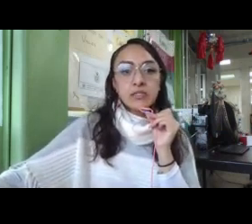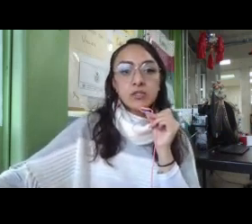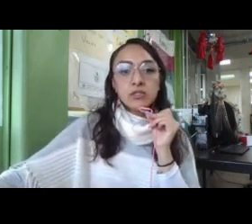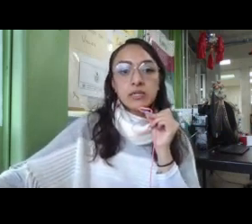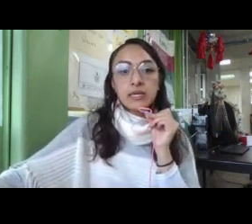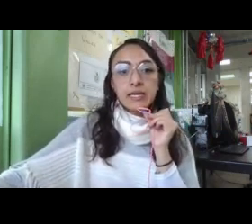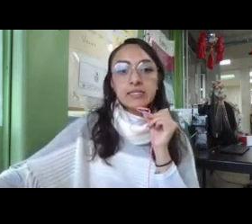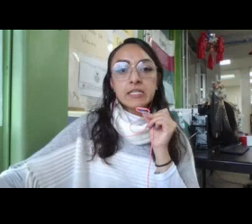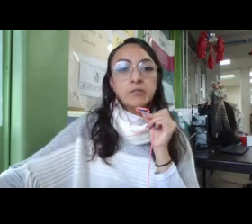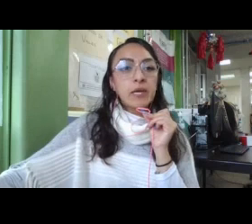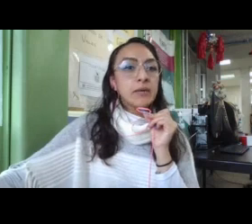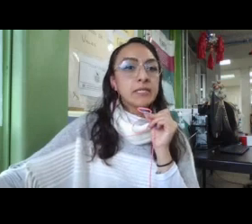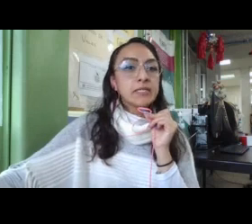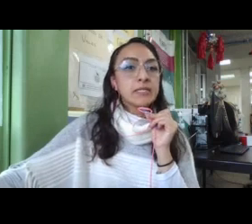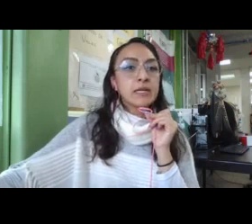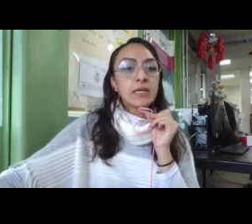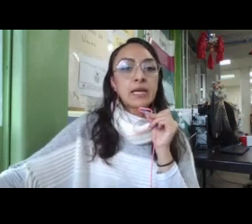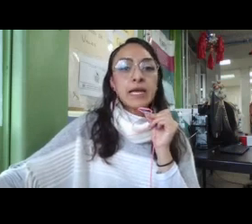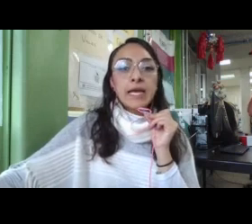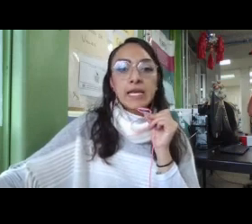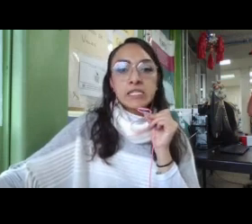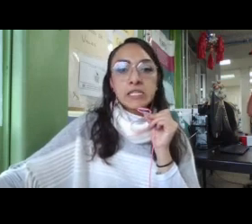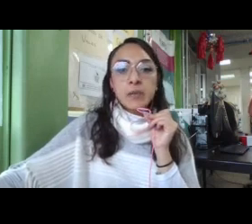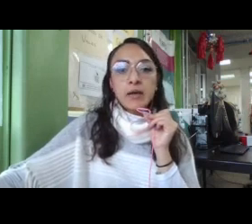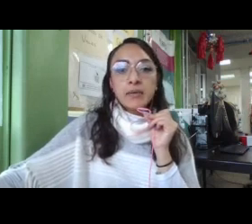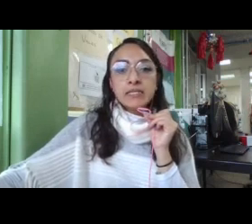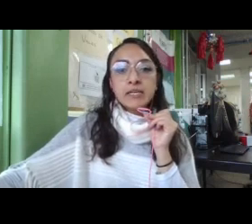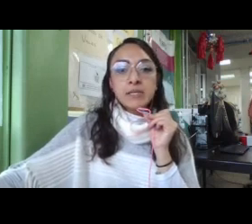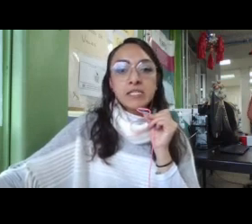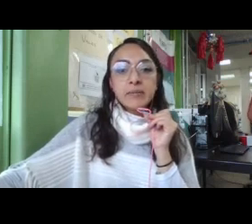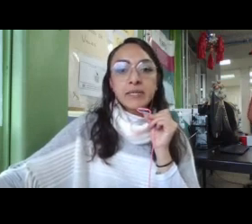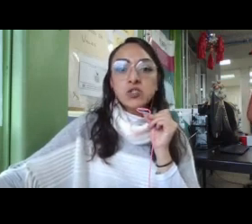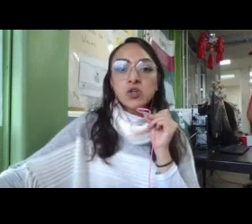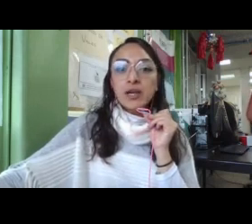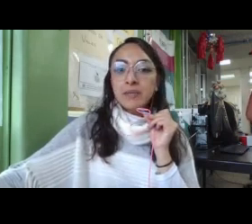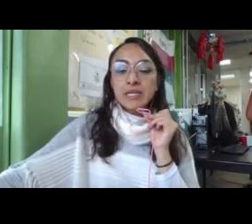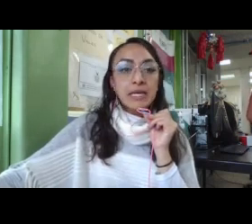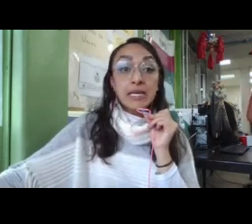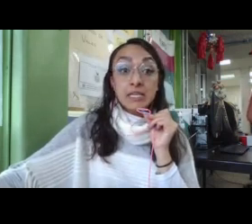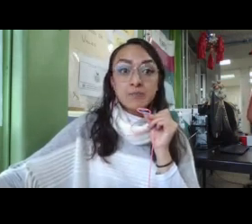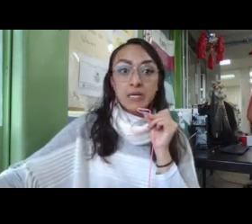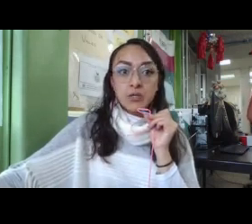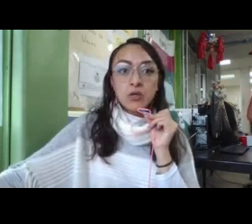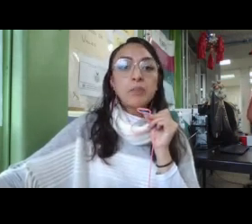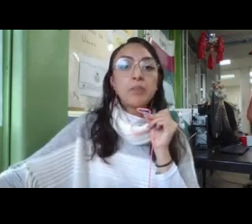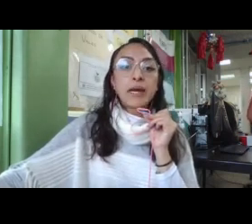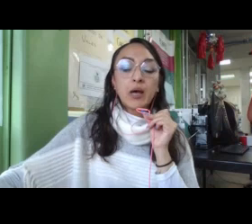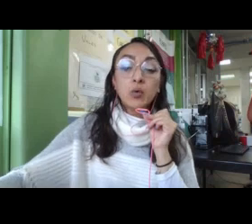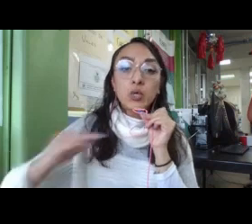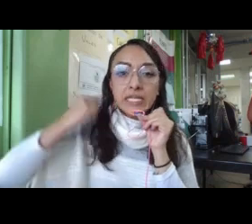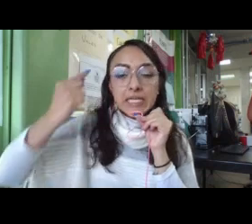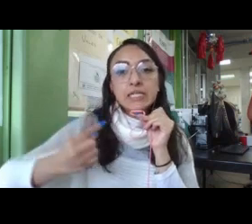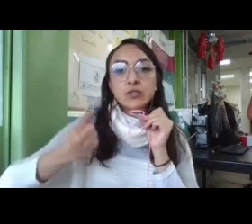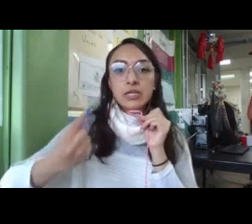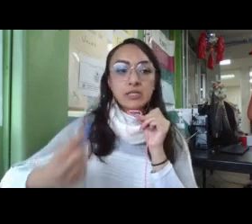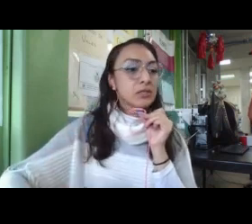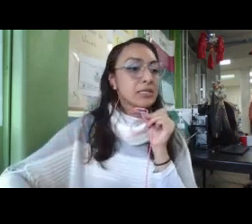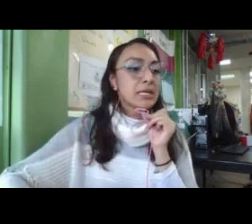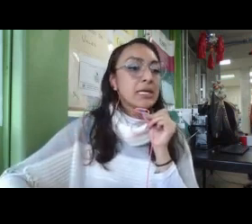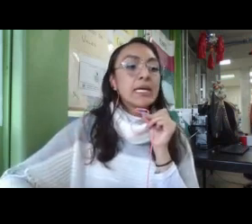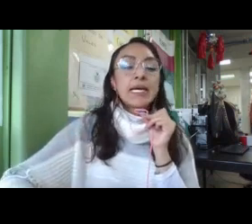esta oración? Estas palabras. Estas palabras que me sirven solamente en español para unir